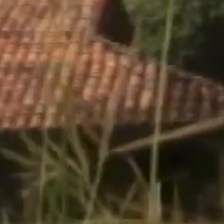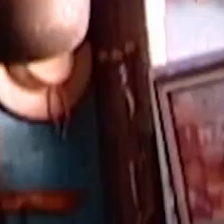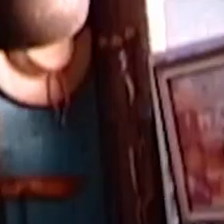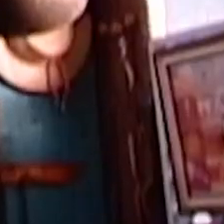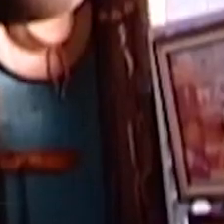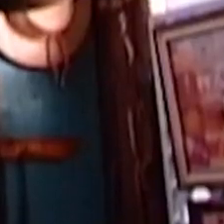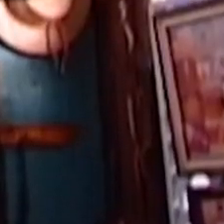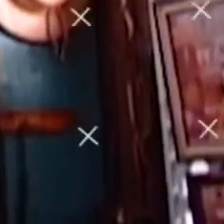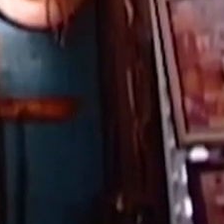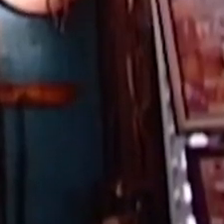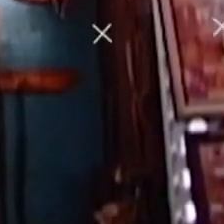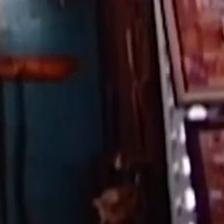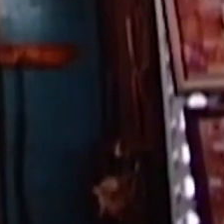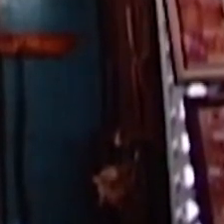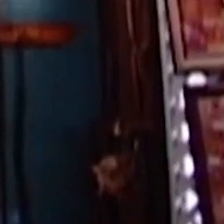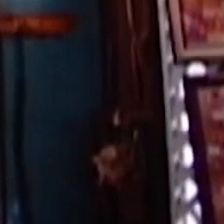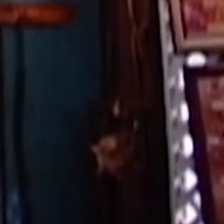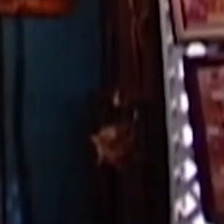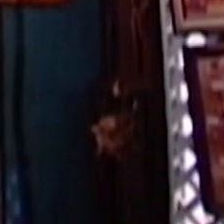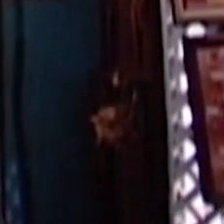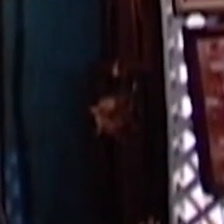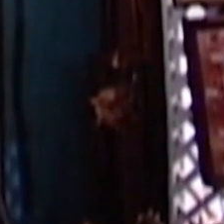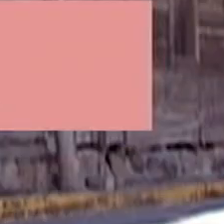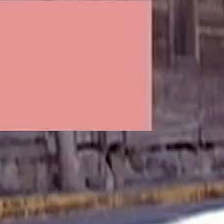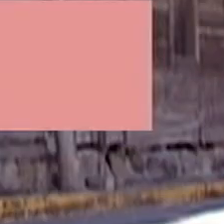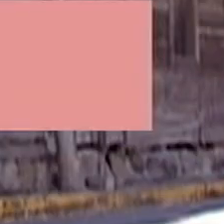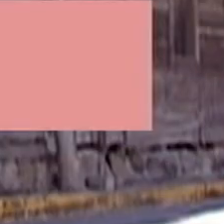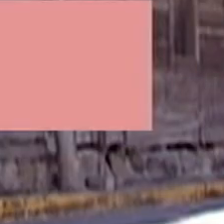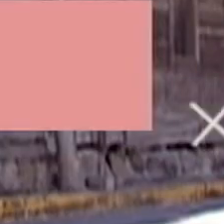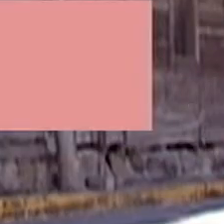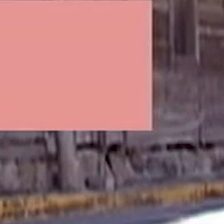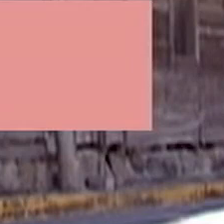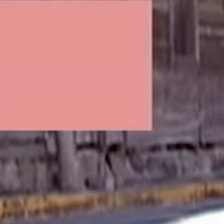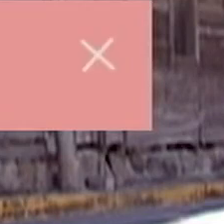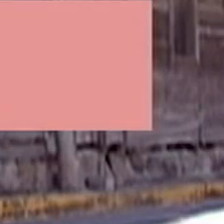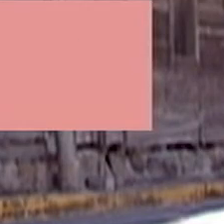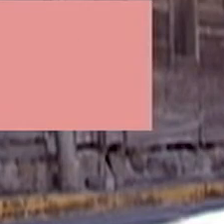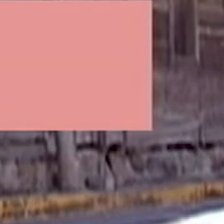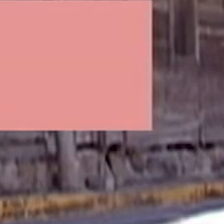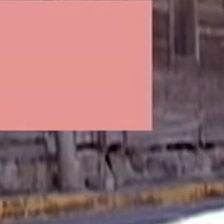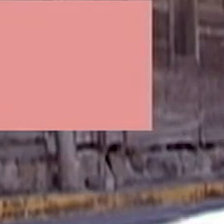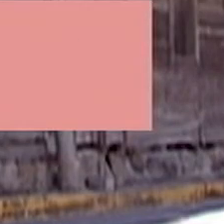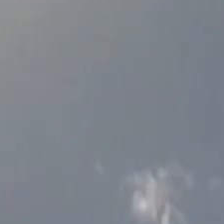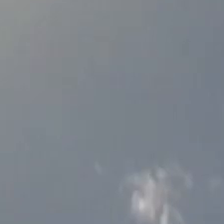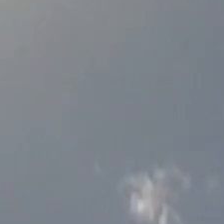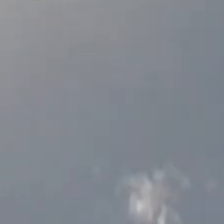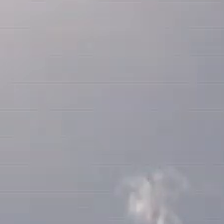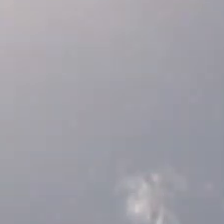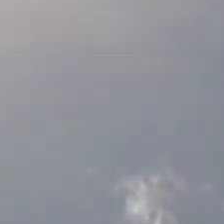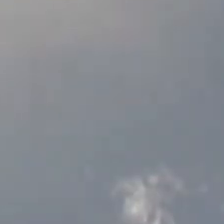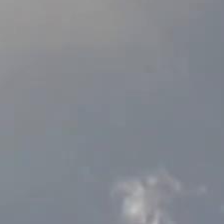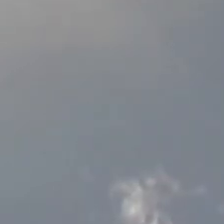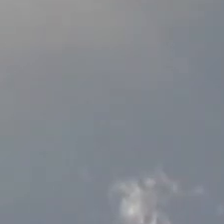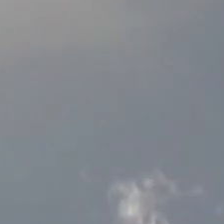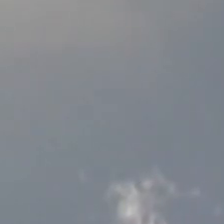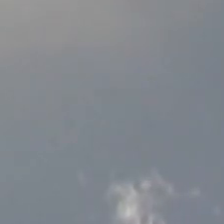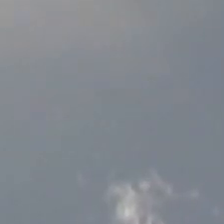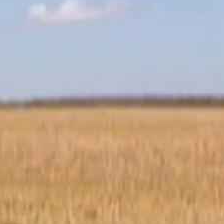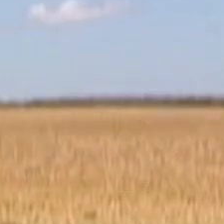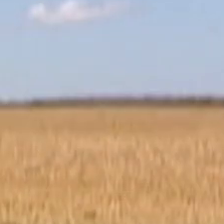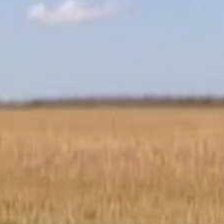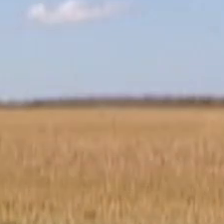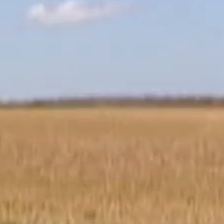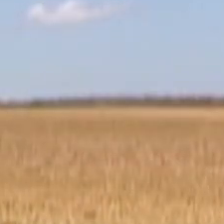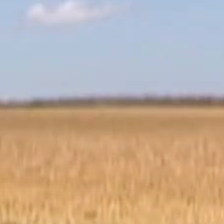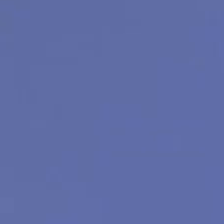esta zona. A las 4 de la tarde presentamos La Chola de Bagaces, elaborado por la Universidad Estatal